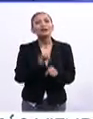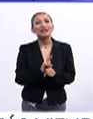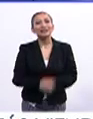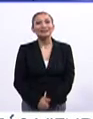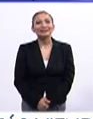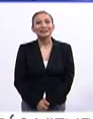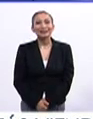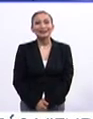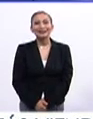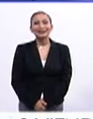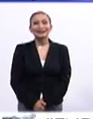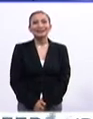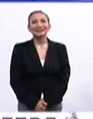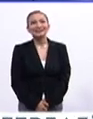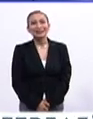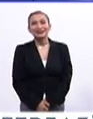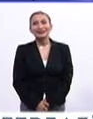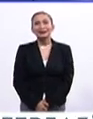días.